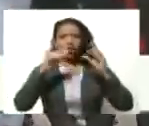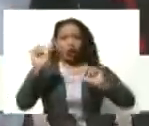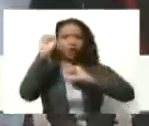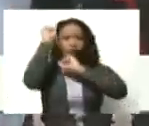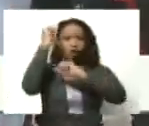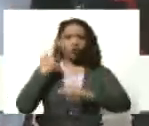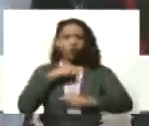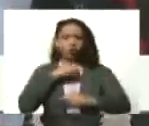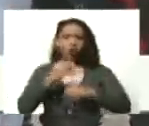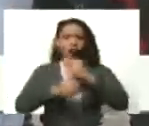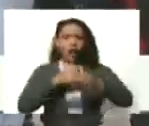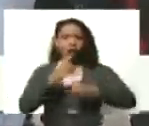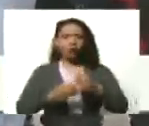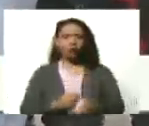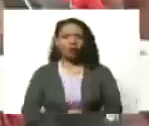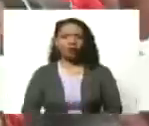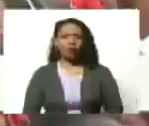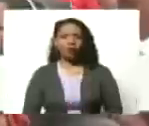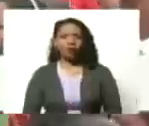victorias que vamos a obtener.